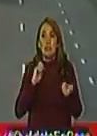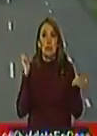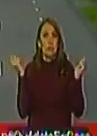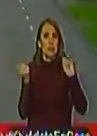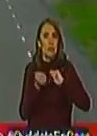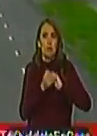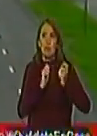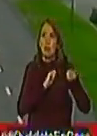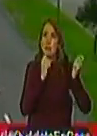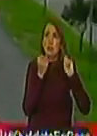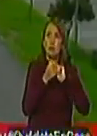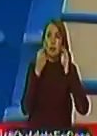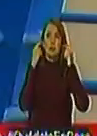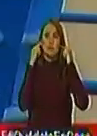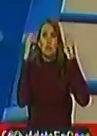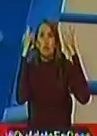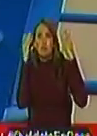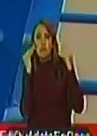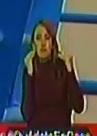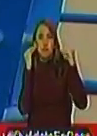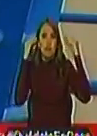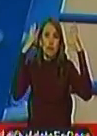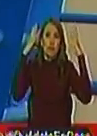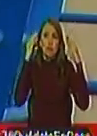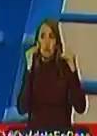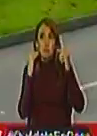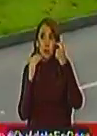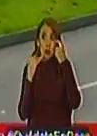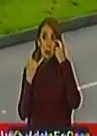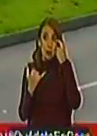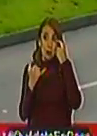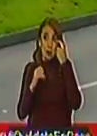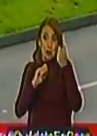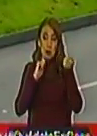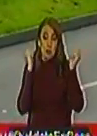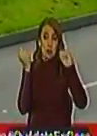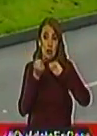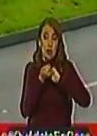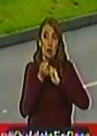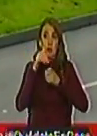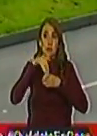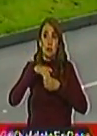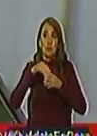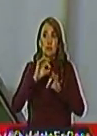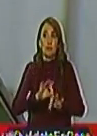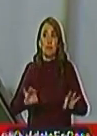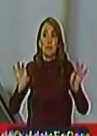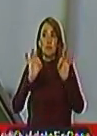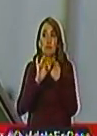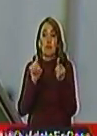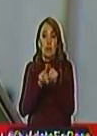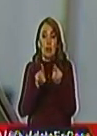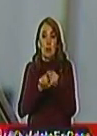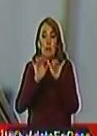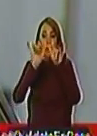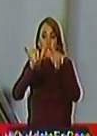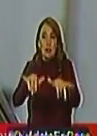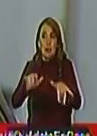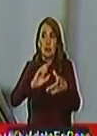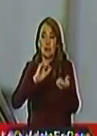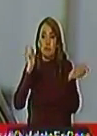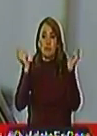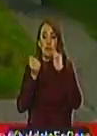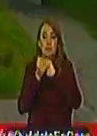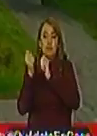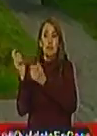modificar completamente la frecuencia o intensidad de sus cantos, cambiar las notas dentro de los mismos o incluso alterar su